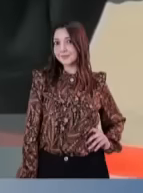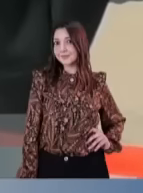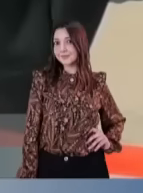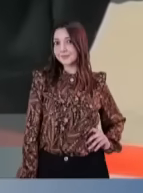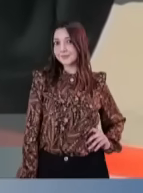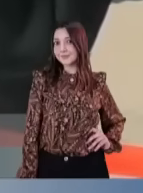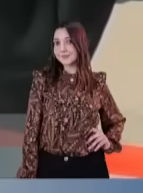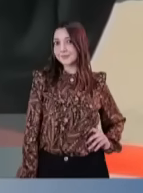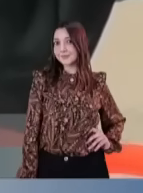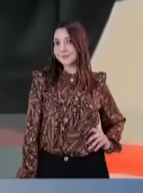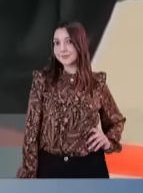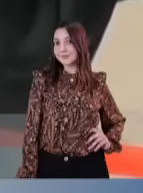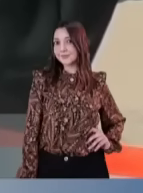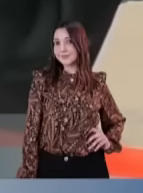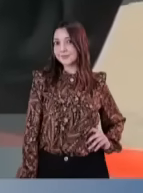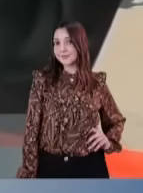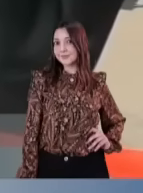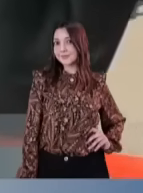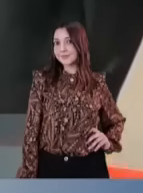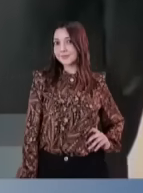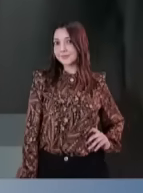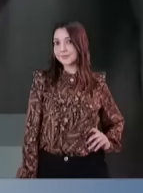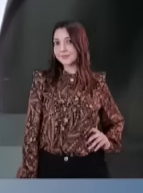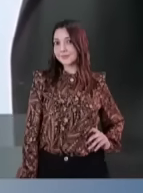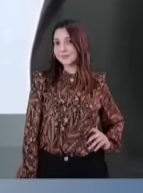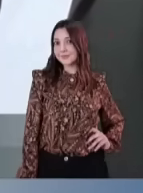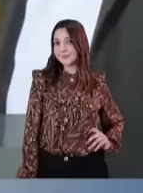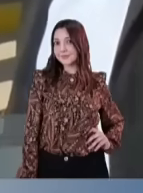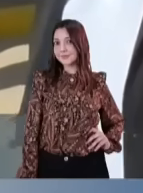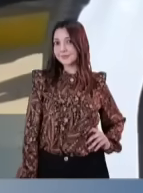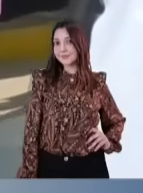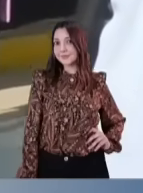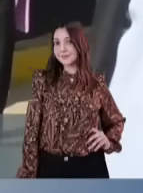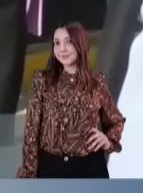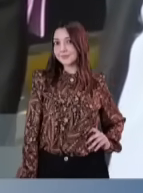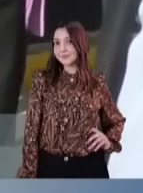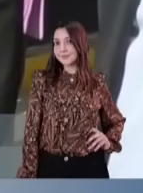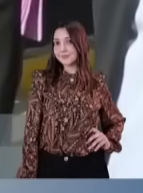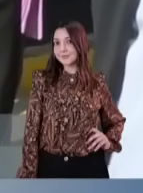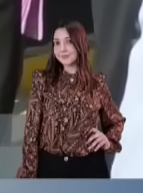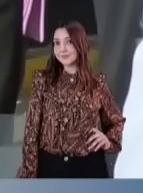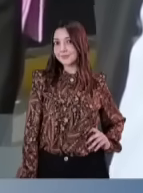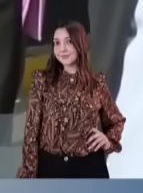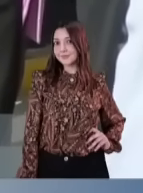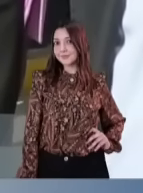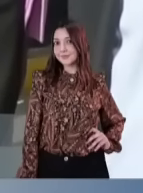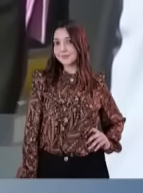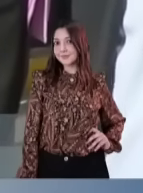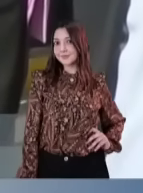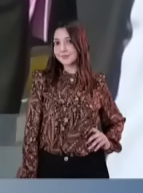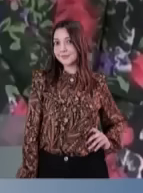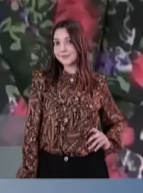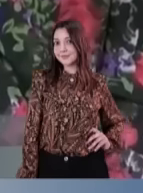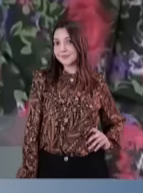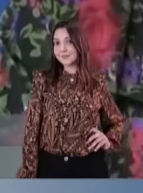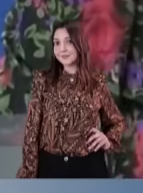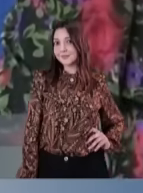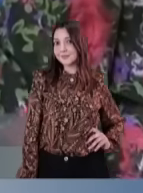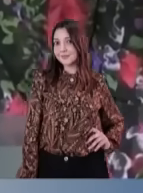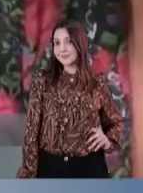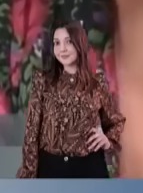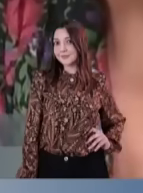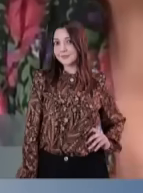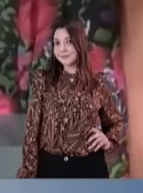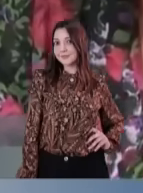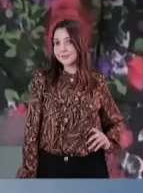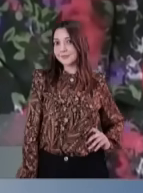del Frente Amplio, de Apruebo Dignidad, del Partido Comunista, los que se verían afectados de buena o mala manera, de acuerdo a lo que defina